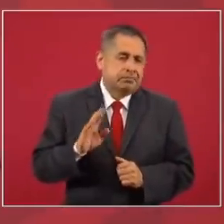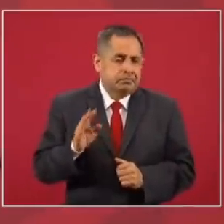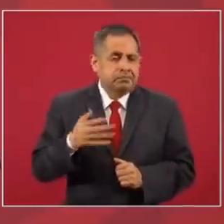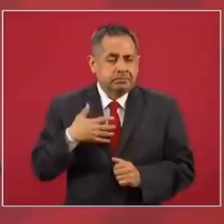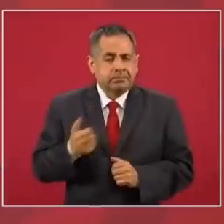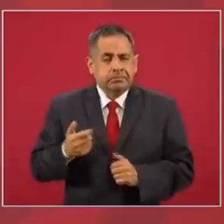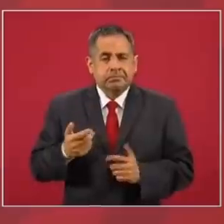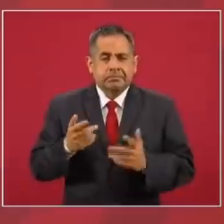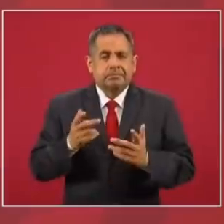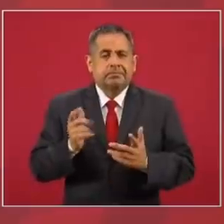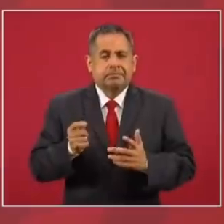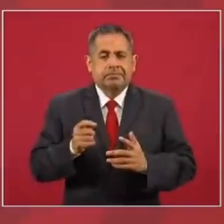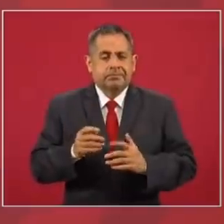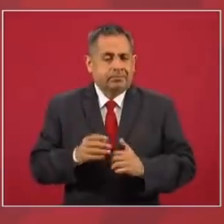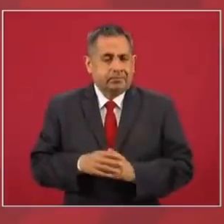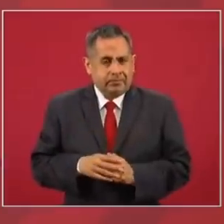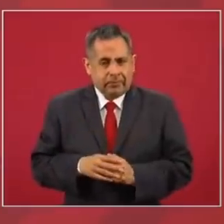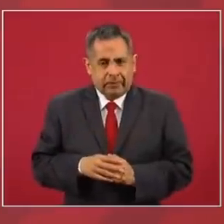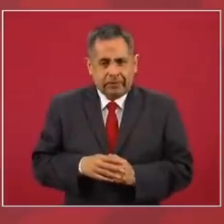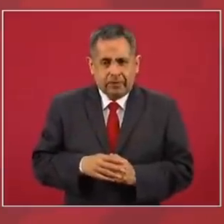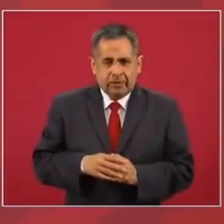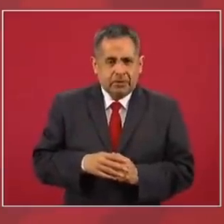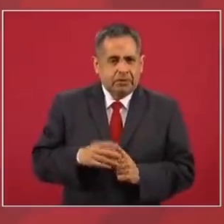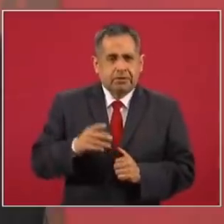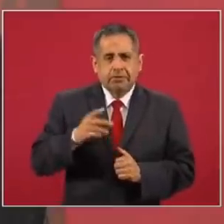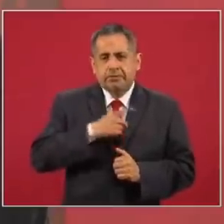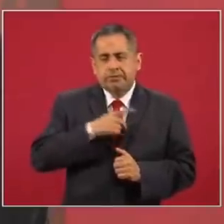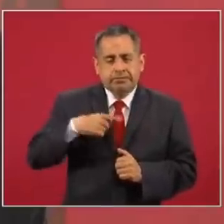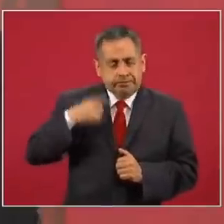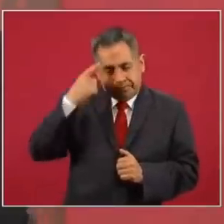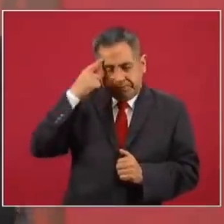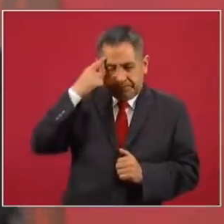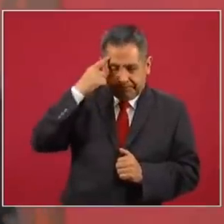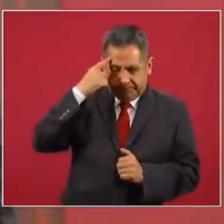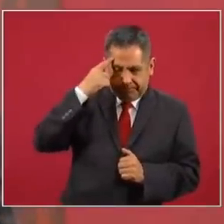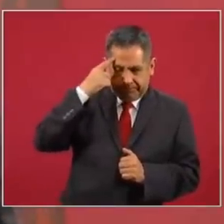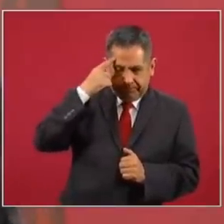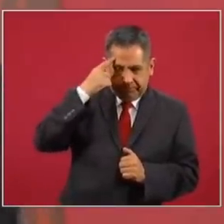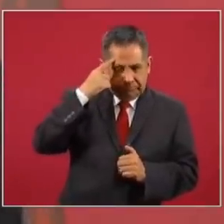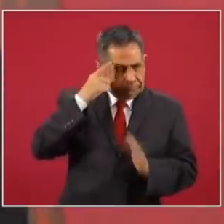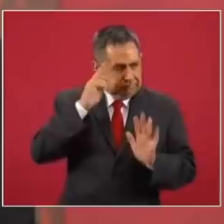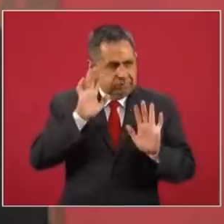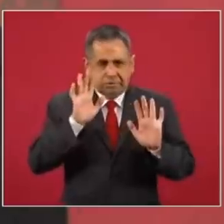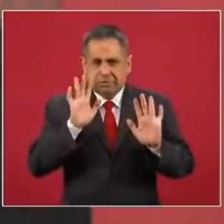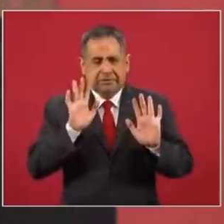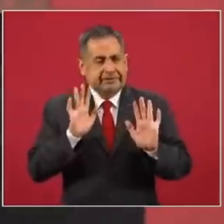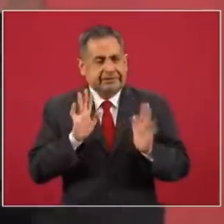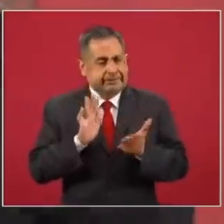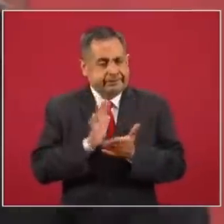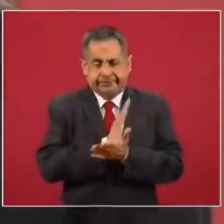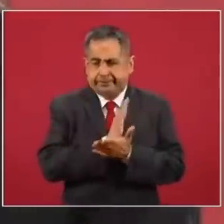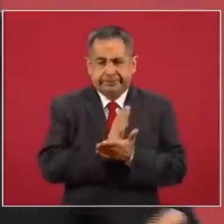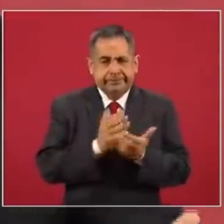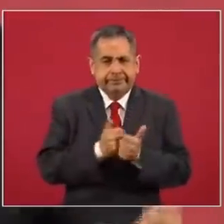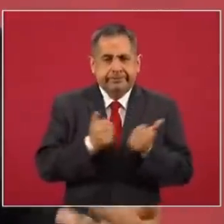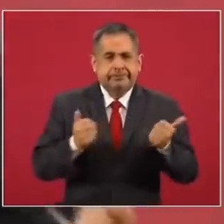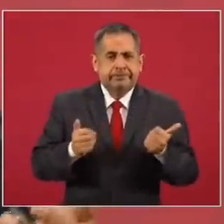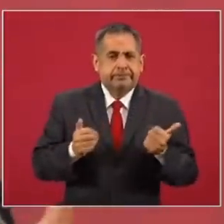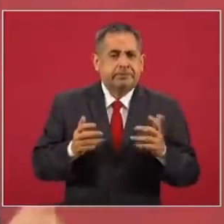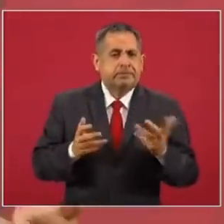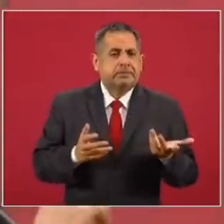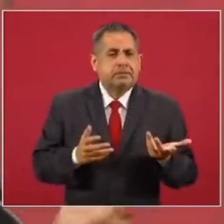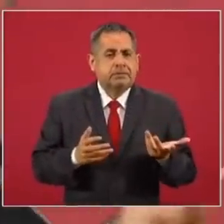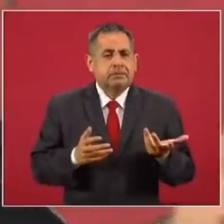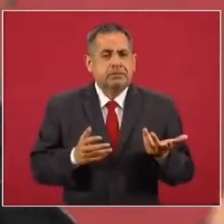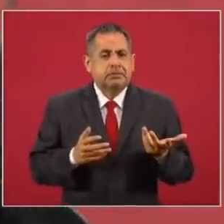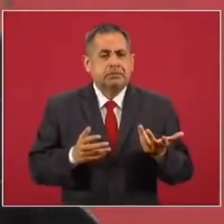entendible el por qué debería de separarse la actividad